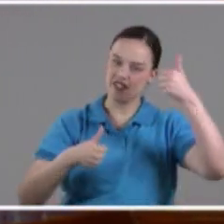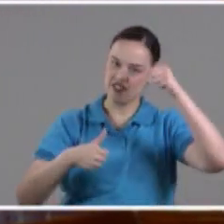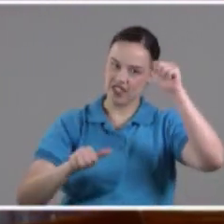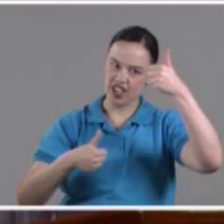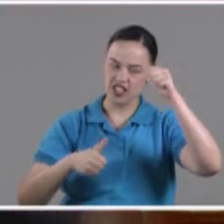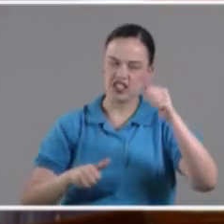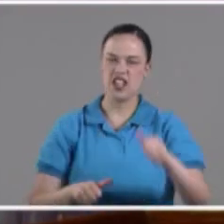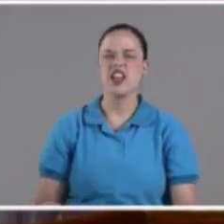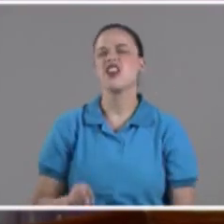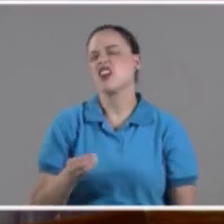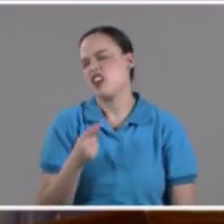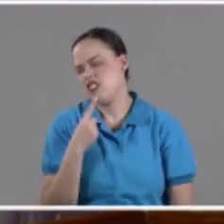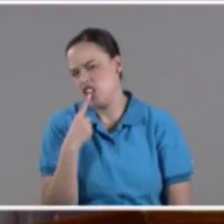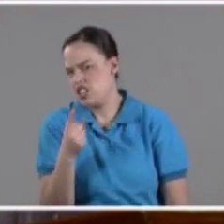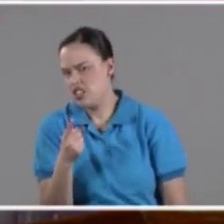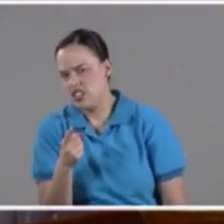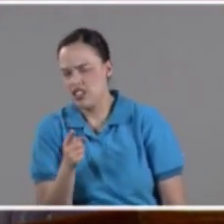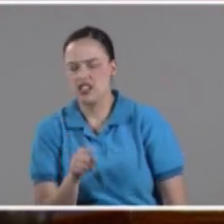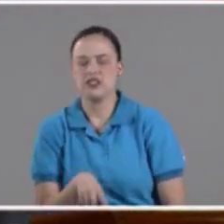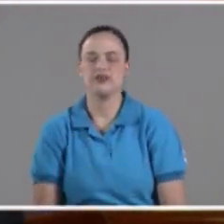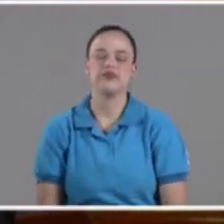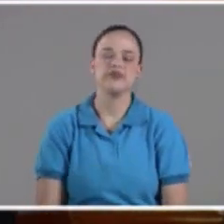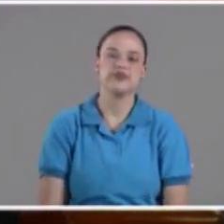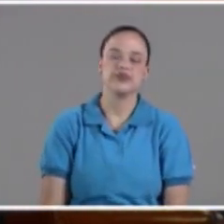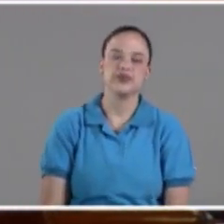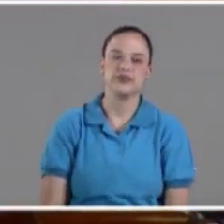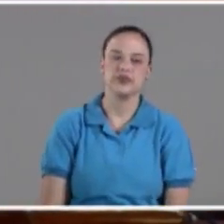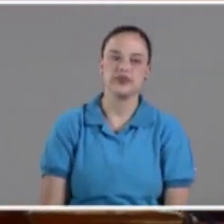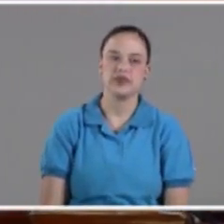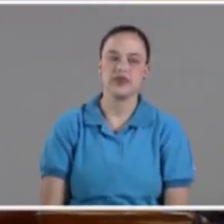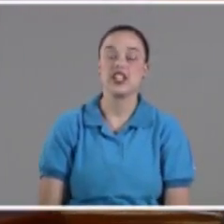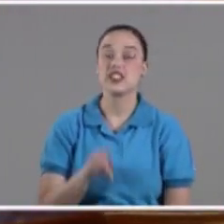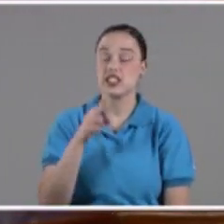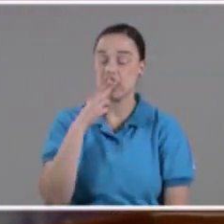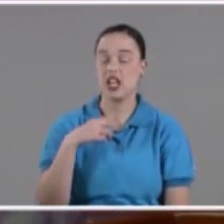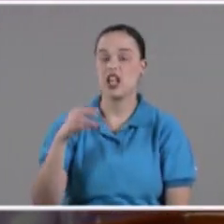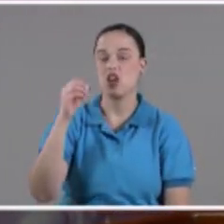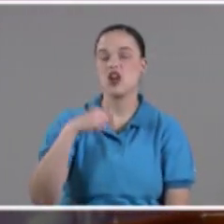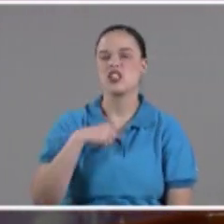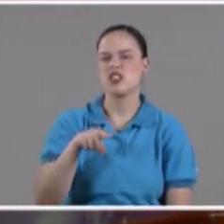están alcahuete si el otro ya había estado en la pocilga